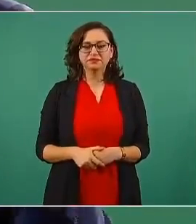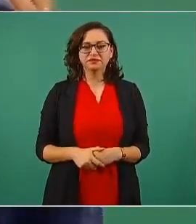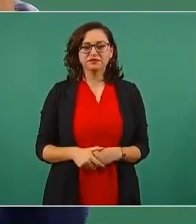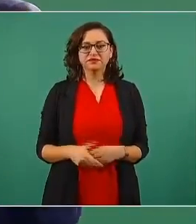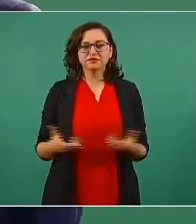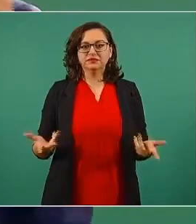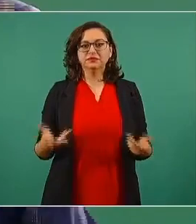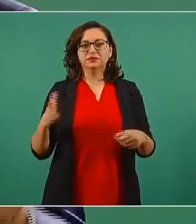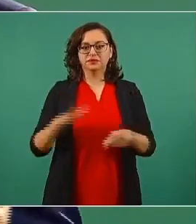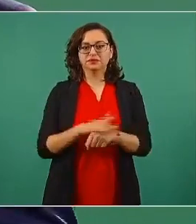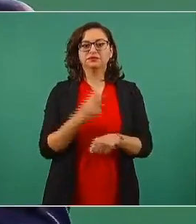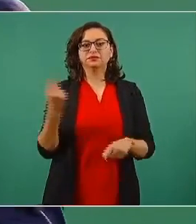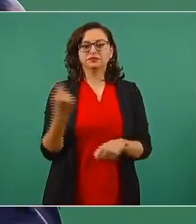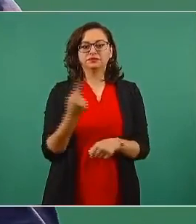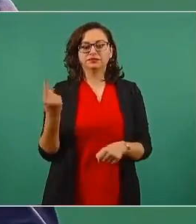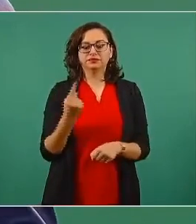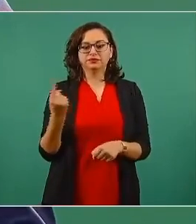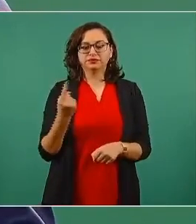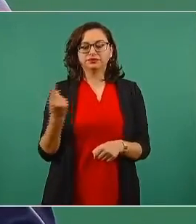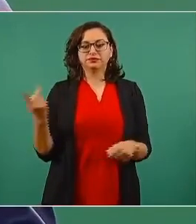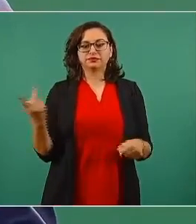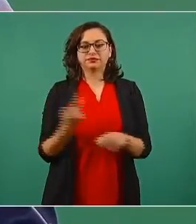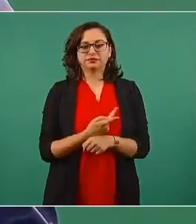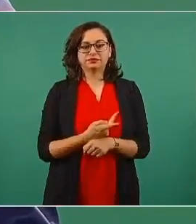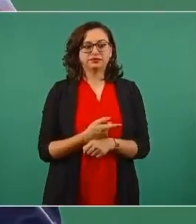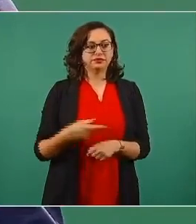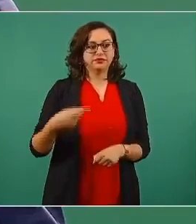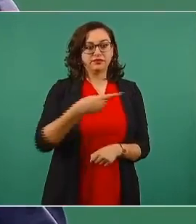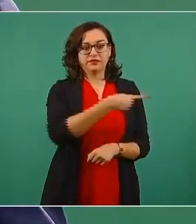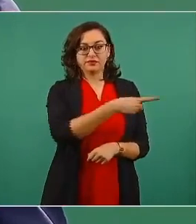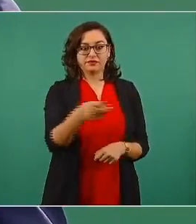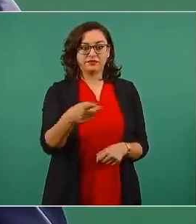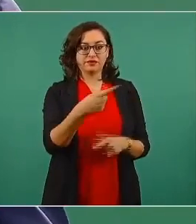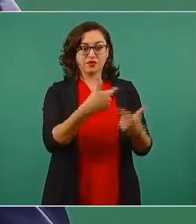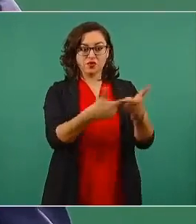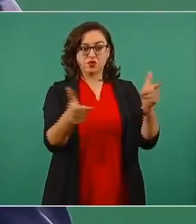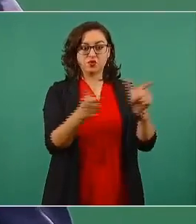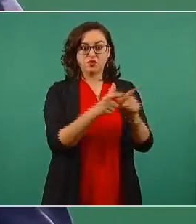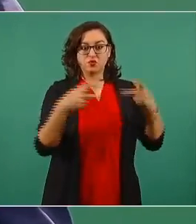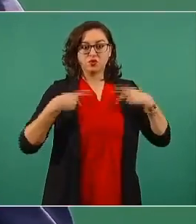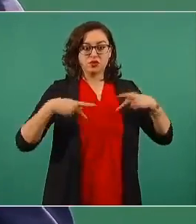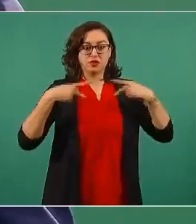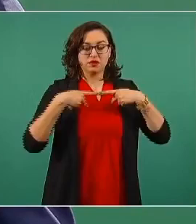por lo general todas estas personas